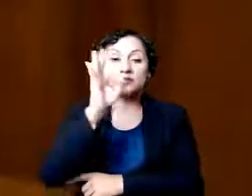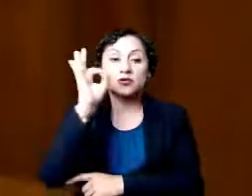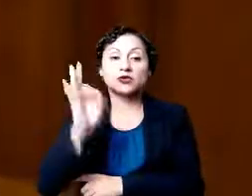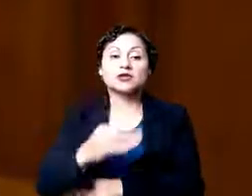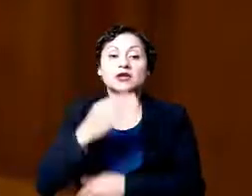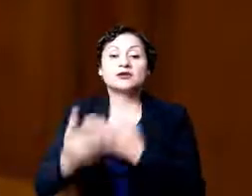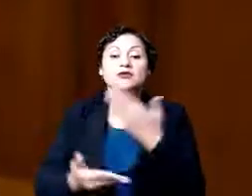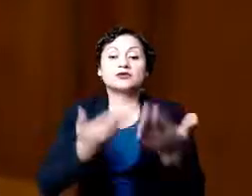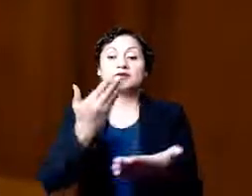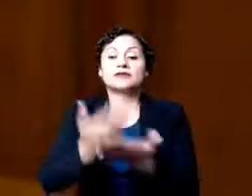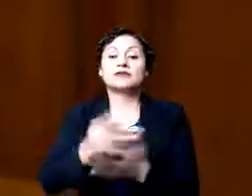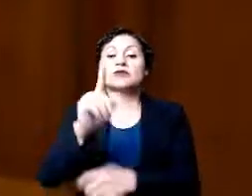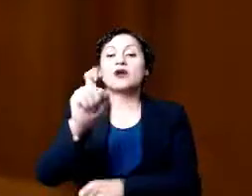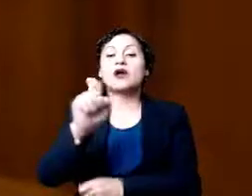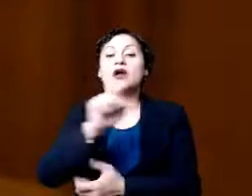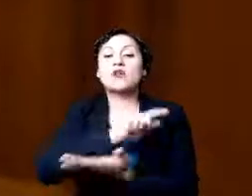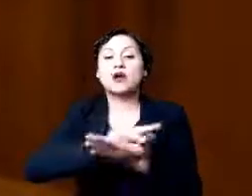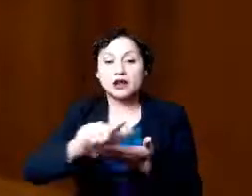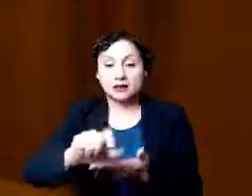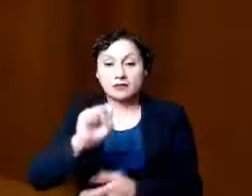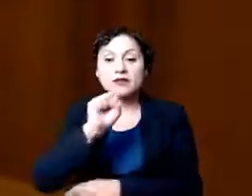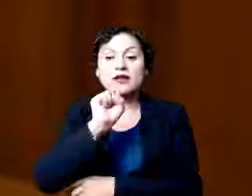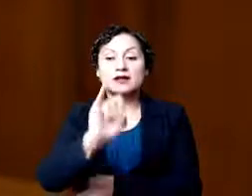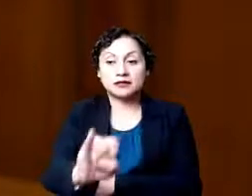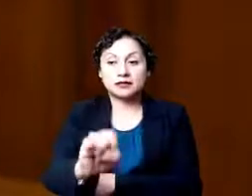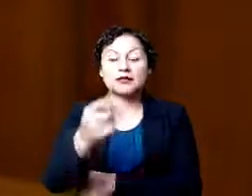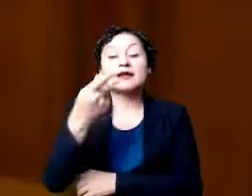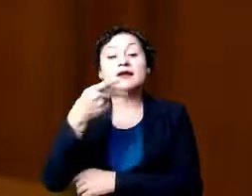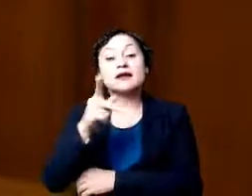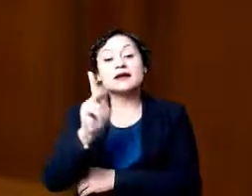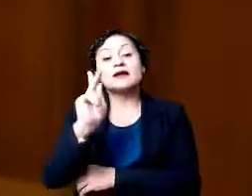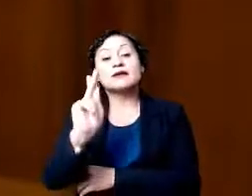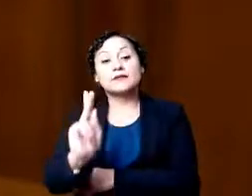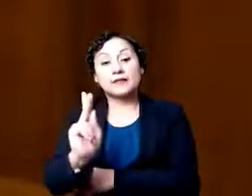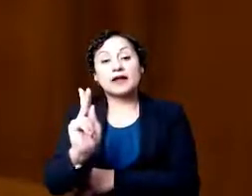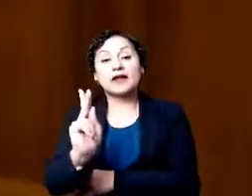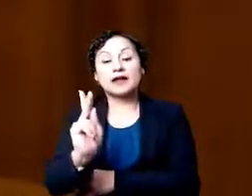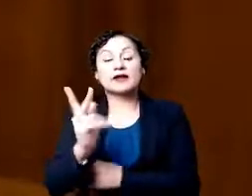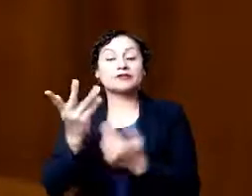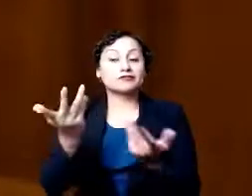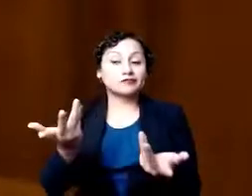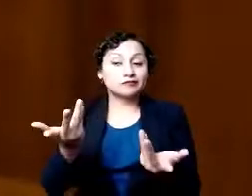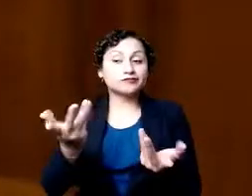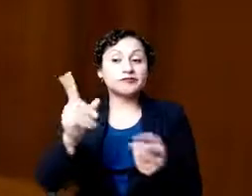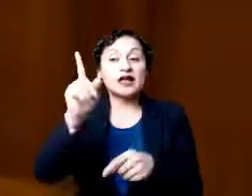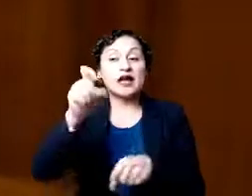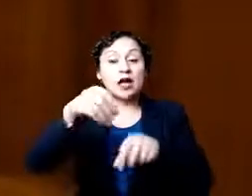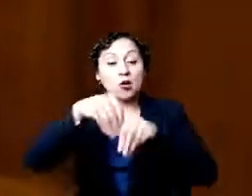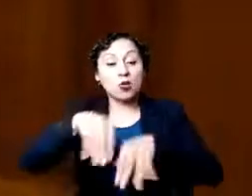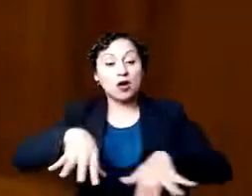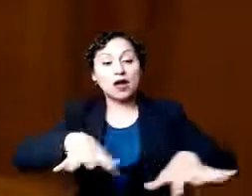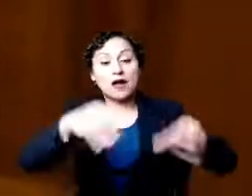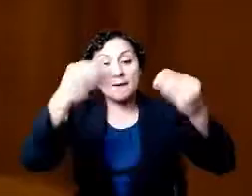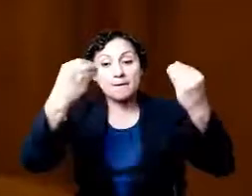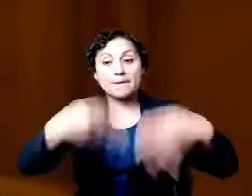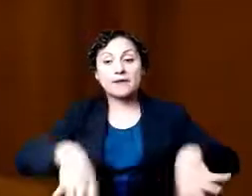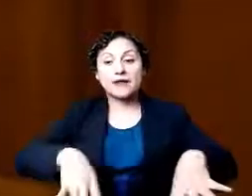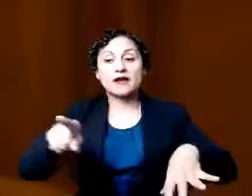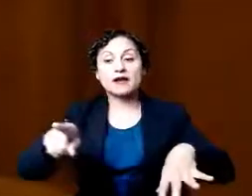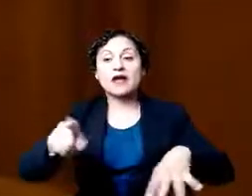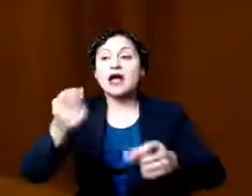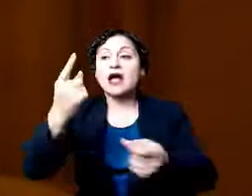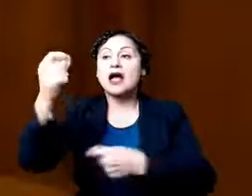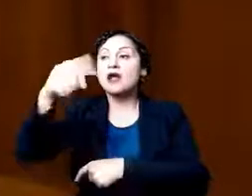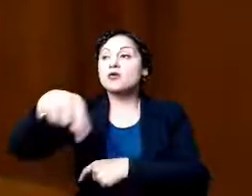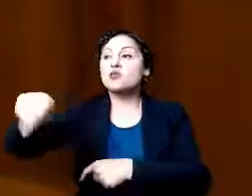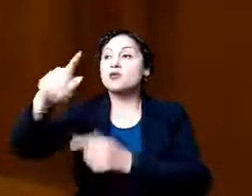el servicio de agua potable sin embargo debido a las fugas que se presentan en las redes de distribución llega menos agua